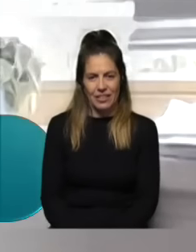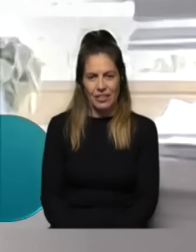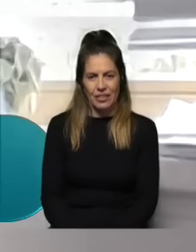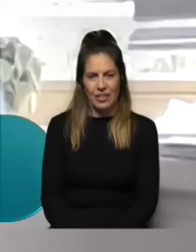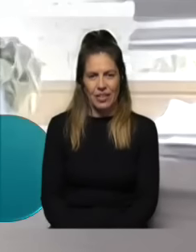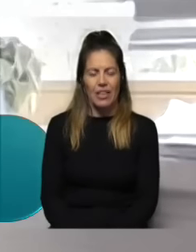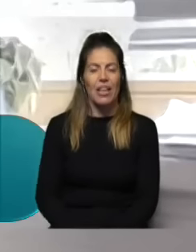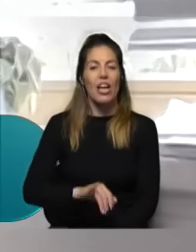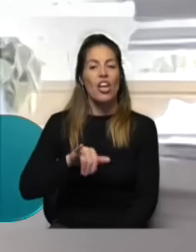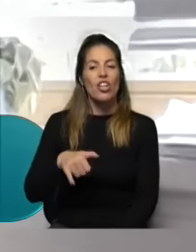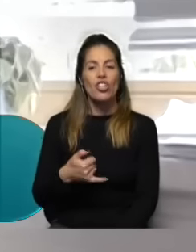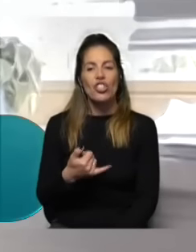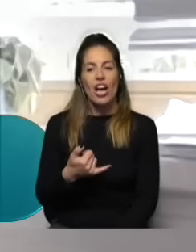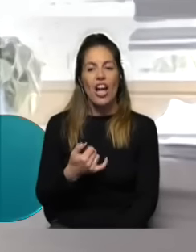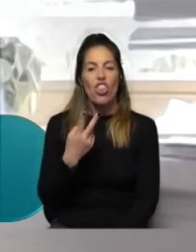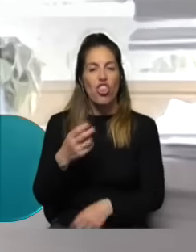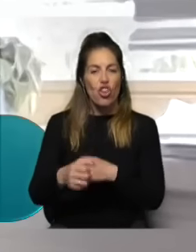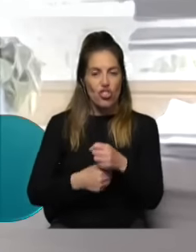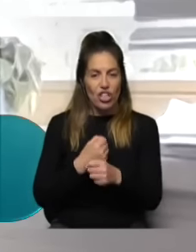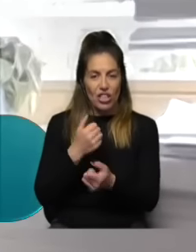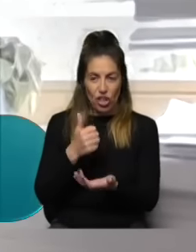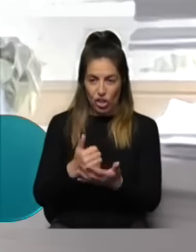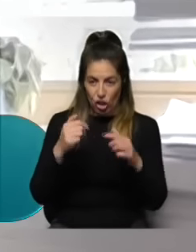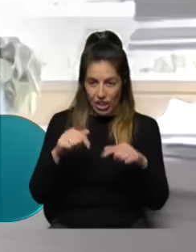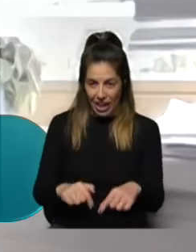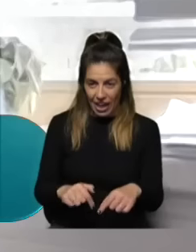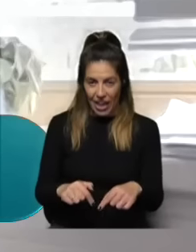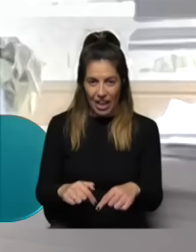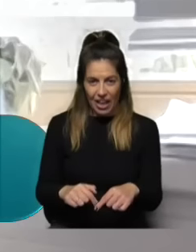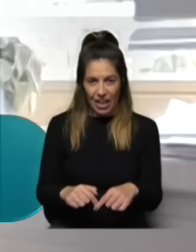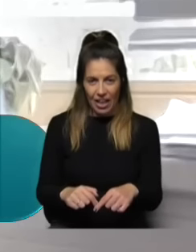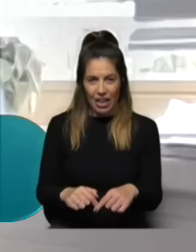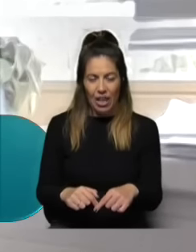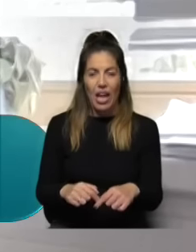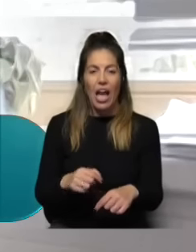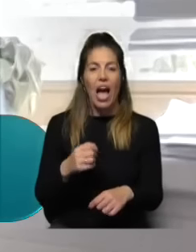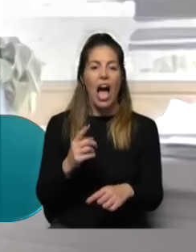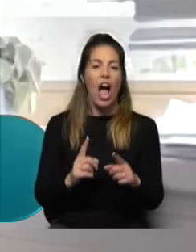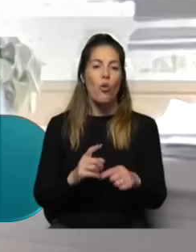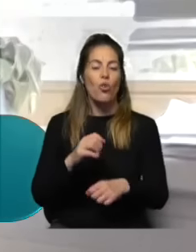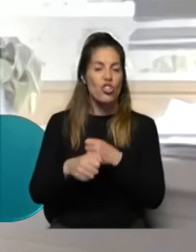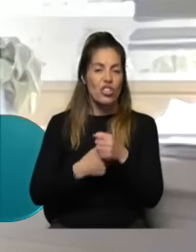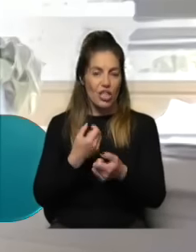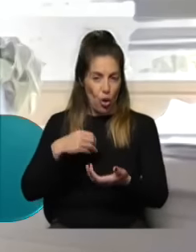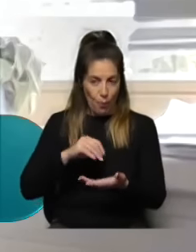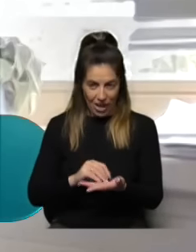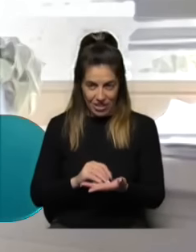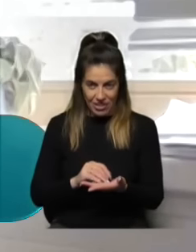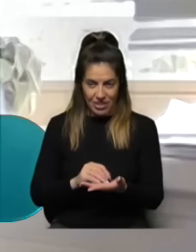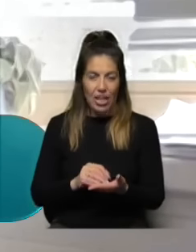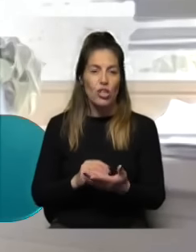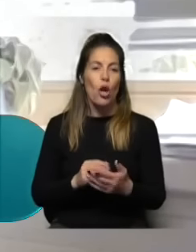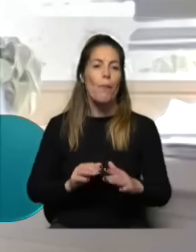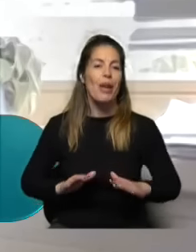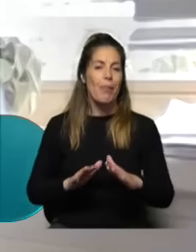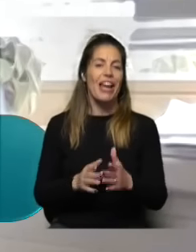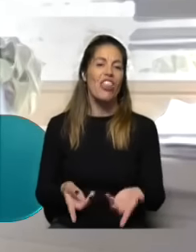Ya hace 2 años que estoy acá y tengo para unos años más. Estoy como preparando la vuelta, si se